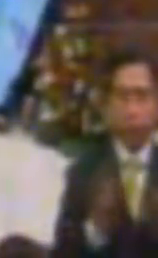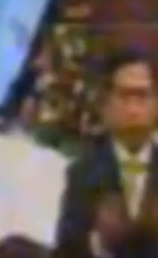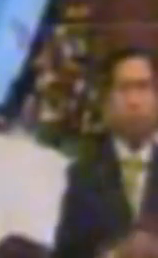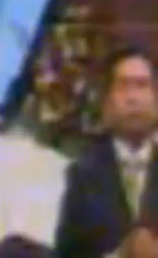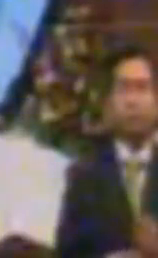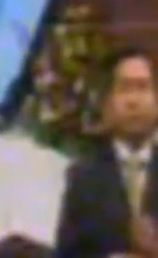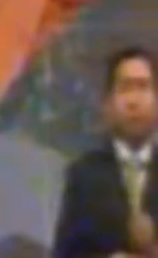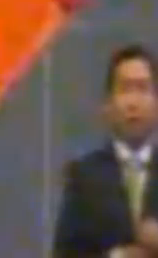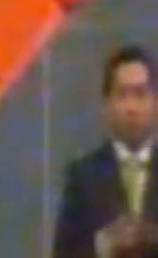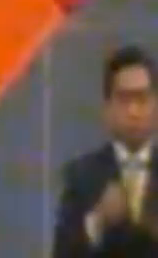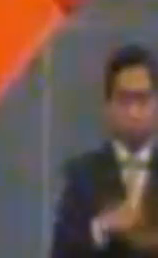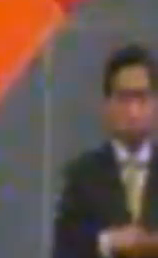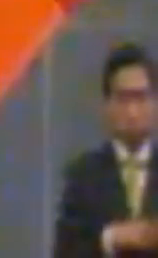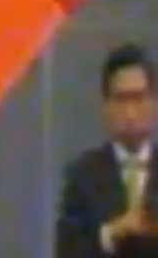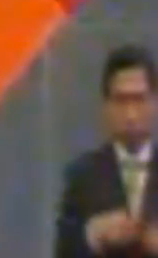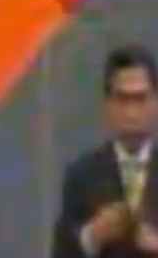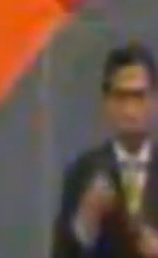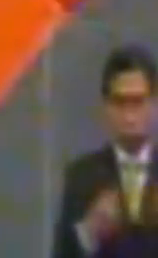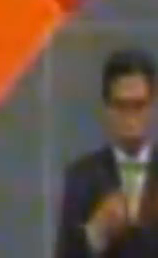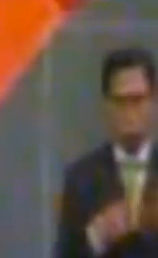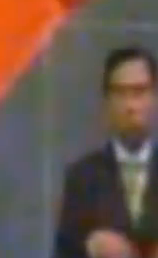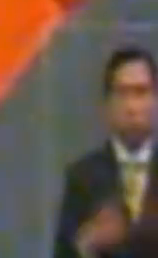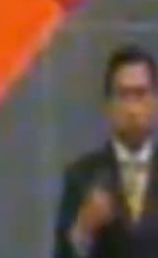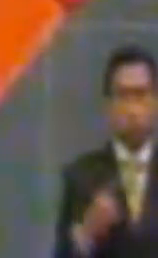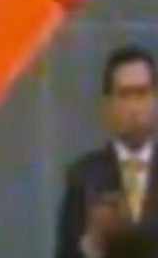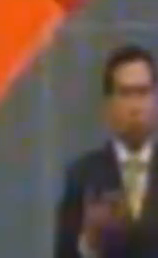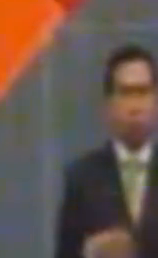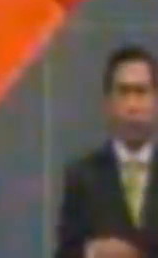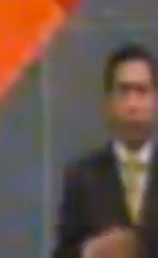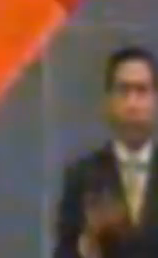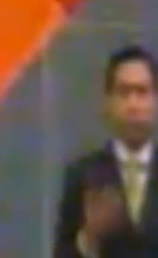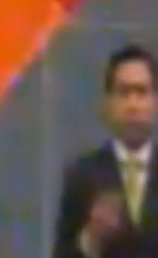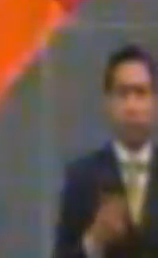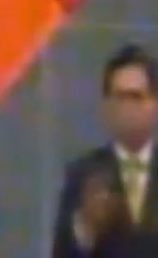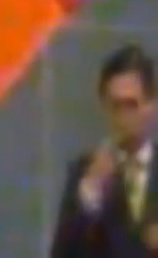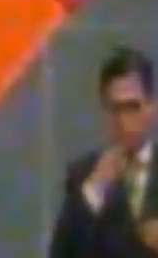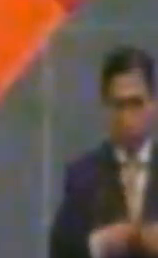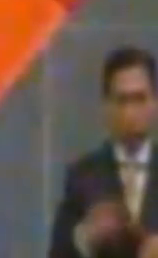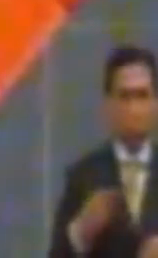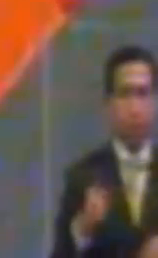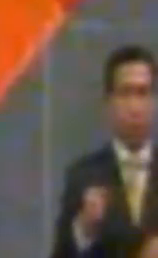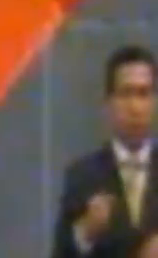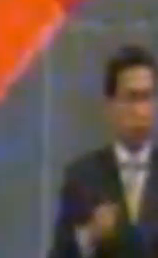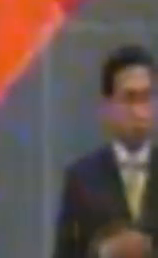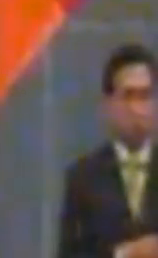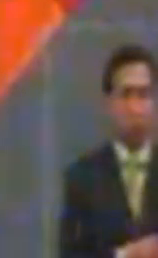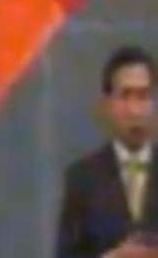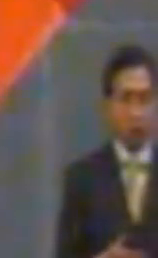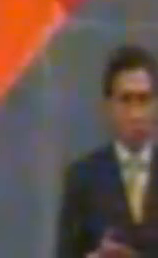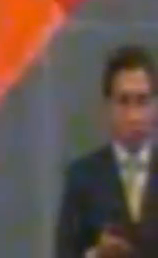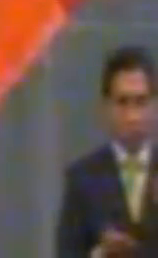hogares. Pero ese es un aspecto. Otro es lograr que el gas de Bolivia, que llega hasta